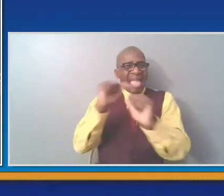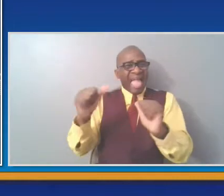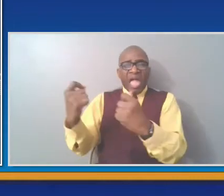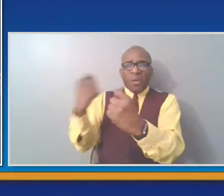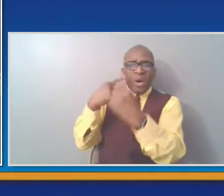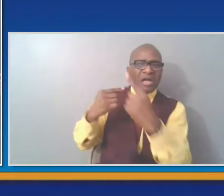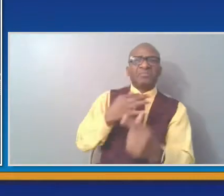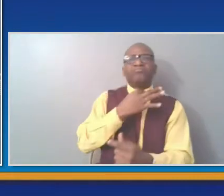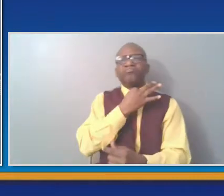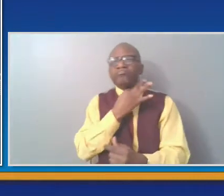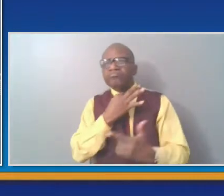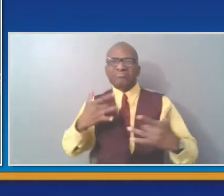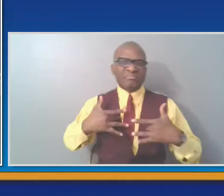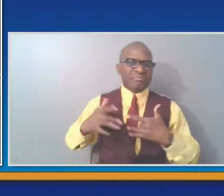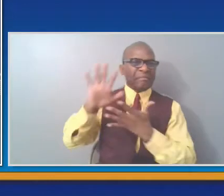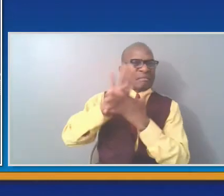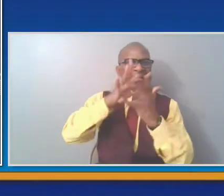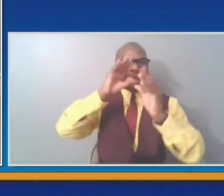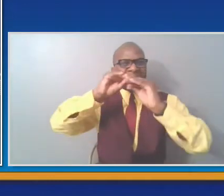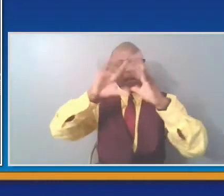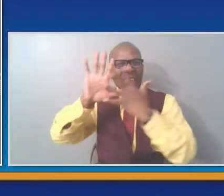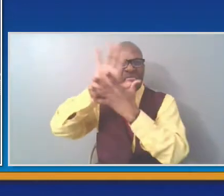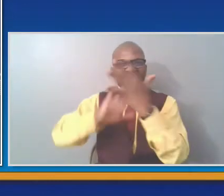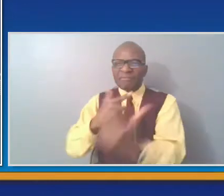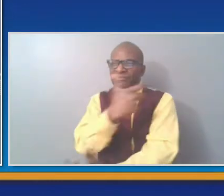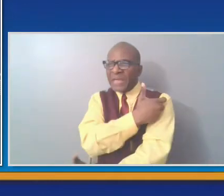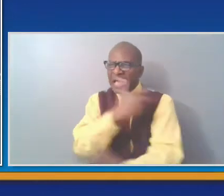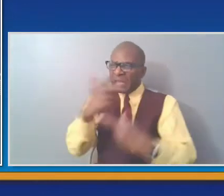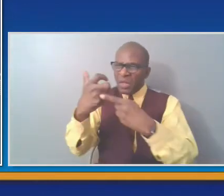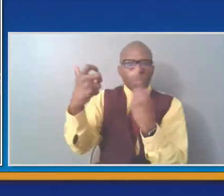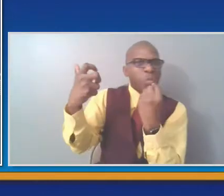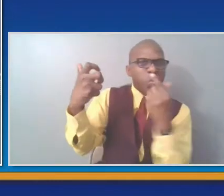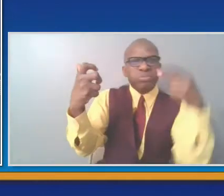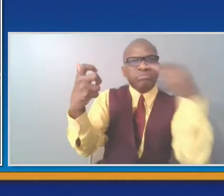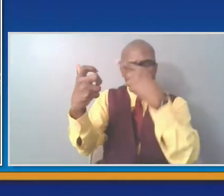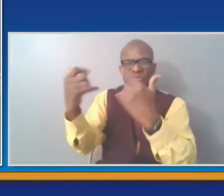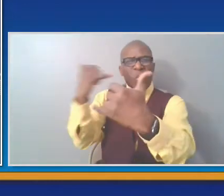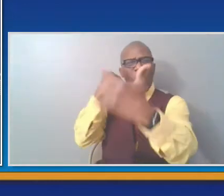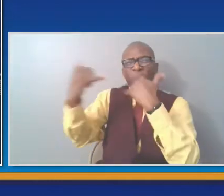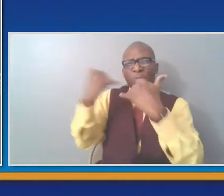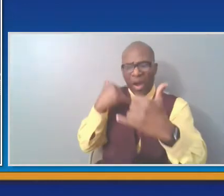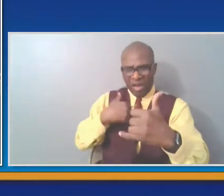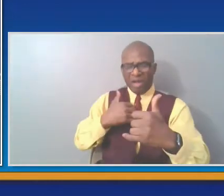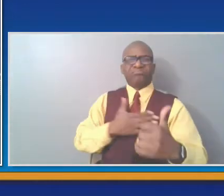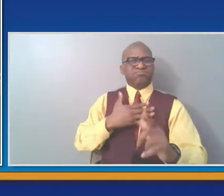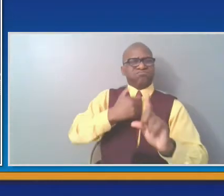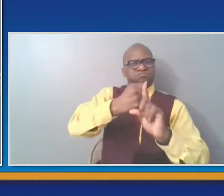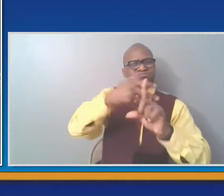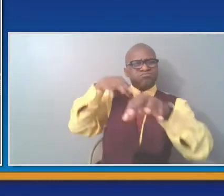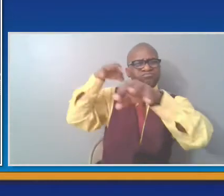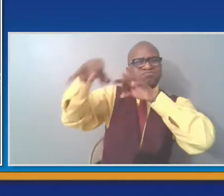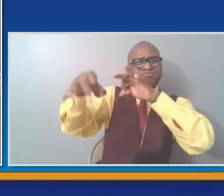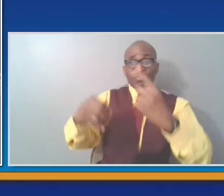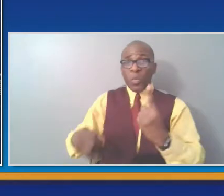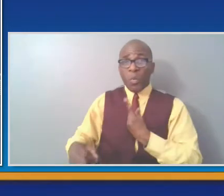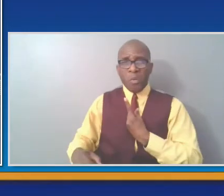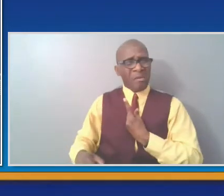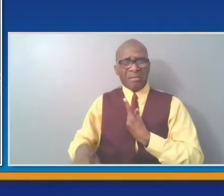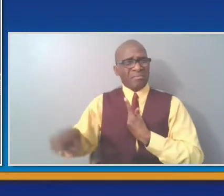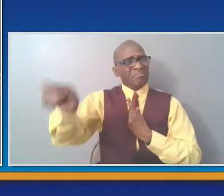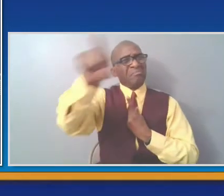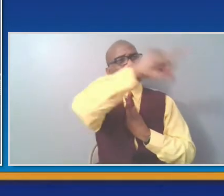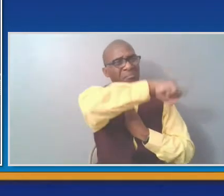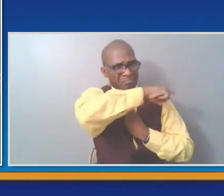hacer solos. Necesitamos la ayuda de todos ustedes. Así que con la ayuda de nuestro ejecutivo, de nuestro sub